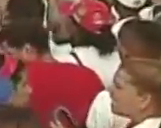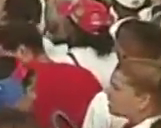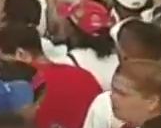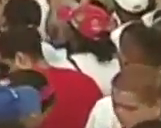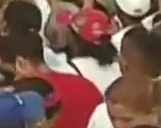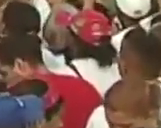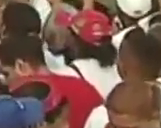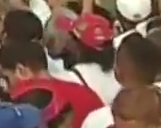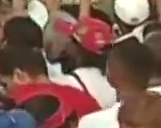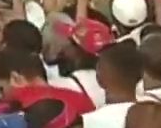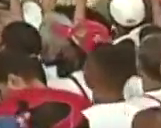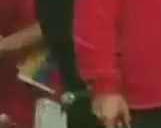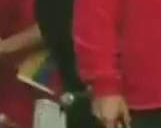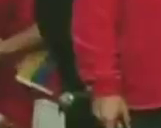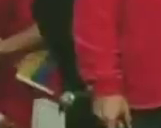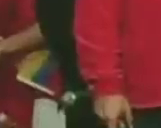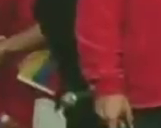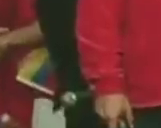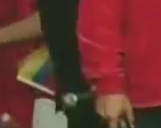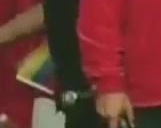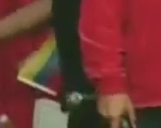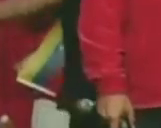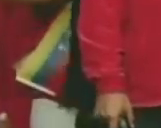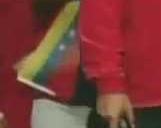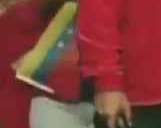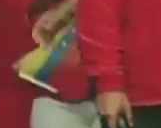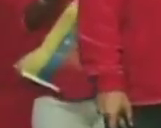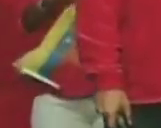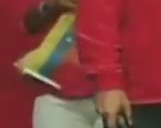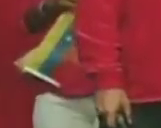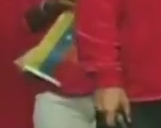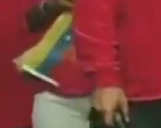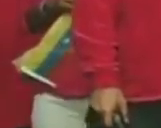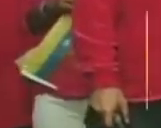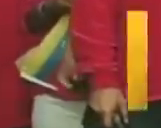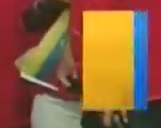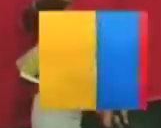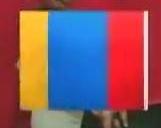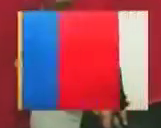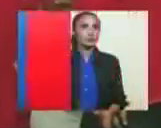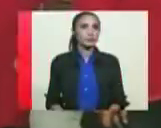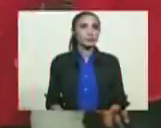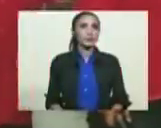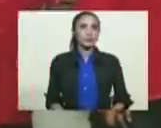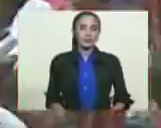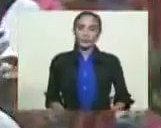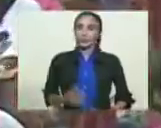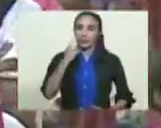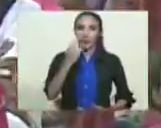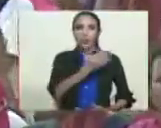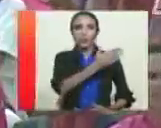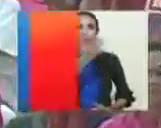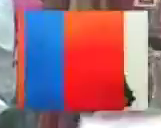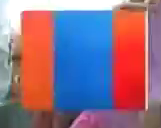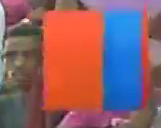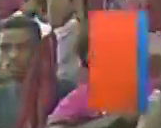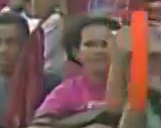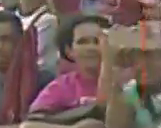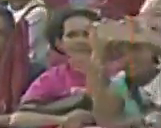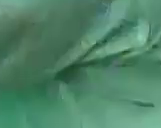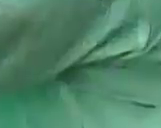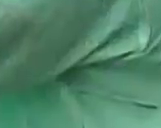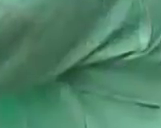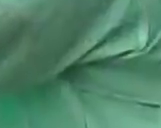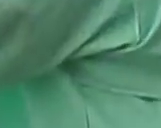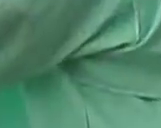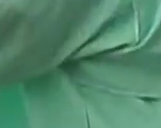Es un escenario lleno de fuerza. Por aquí el mar, los pescadores y